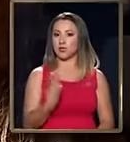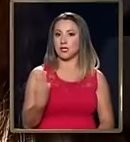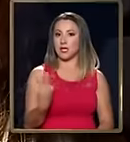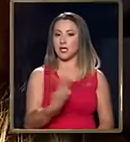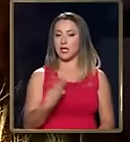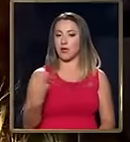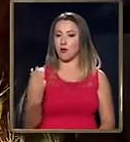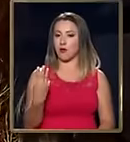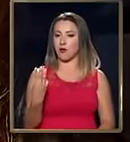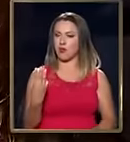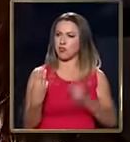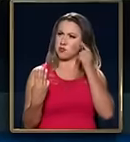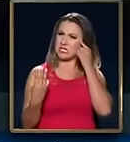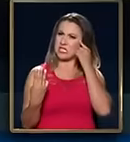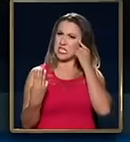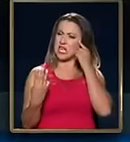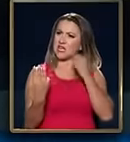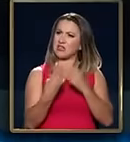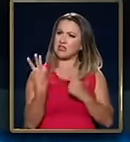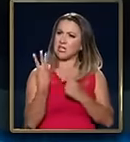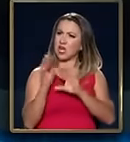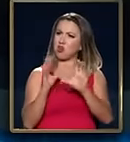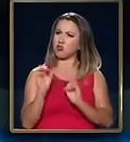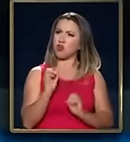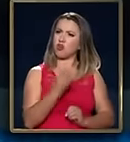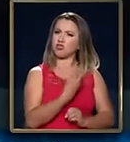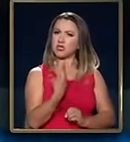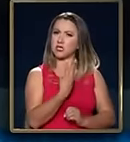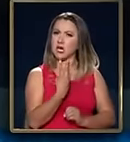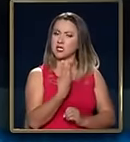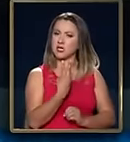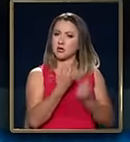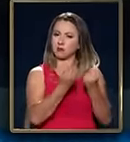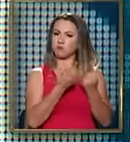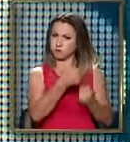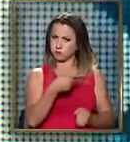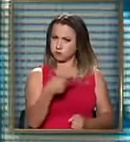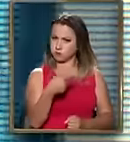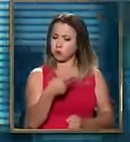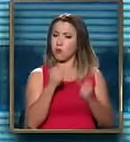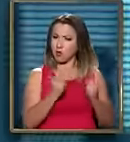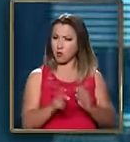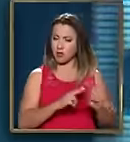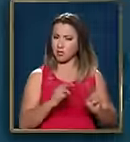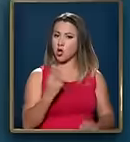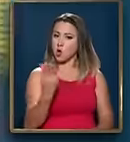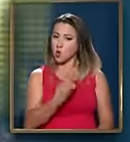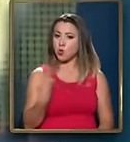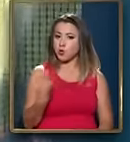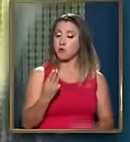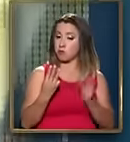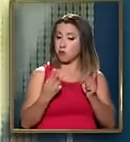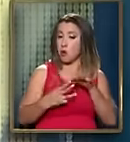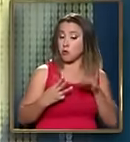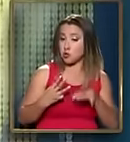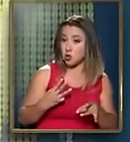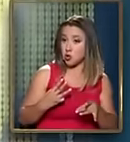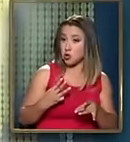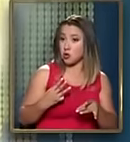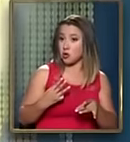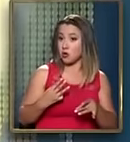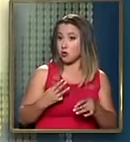Puta, dije yo, ¿en serio, señorita, podemos hacer un trío? Si eso es su opción,